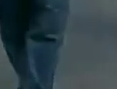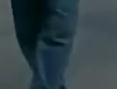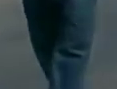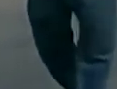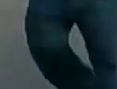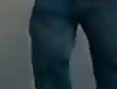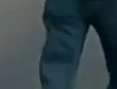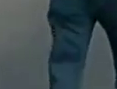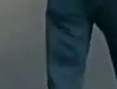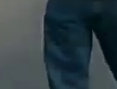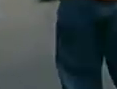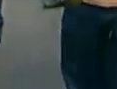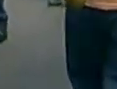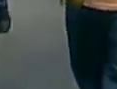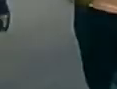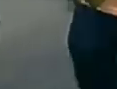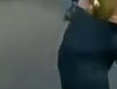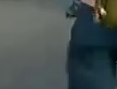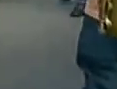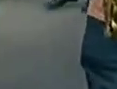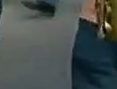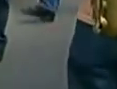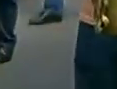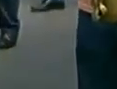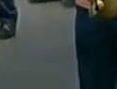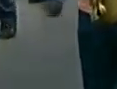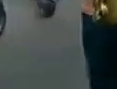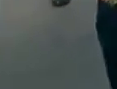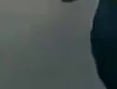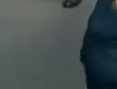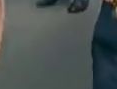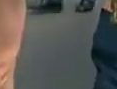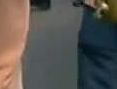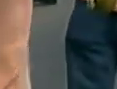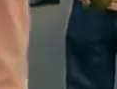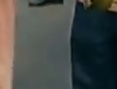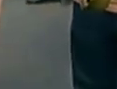Caminaron sin importarles el intenso sol.